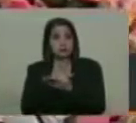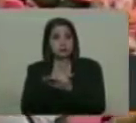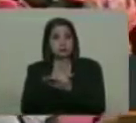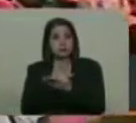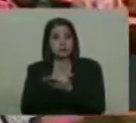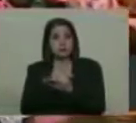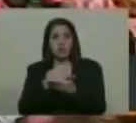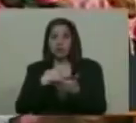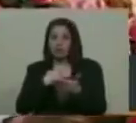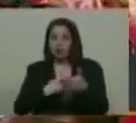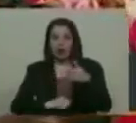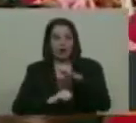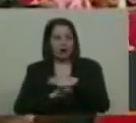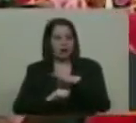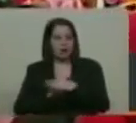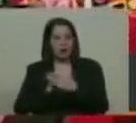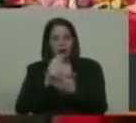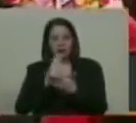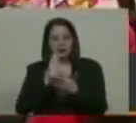contar conmigo, mujeres.